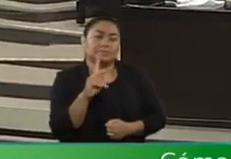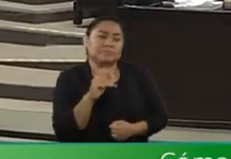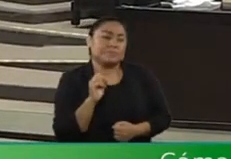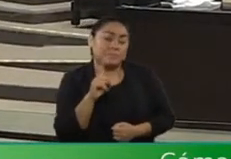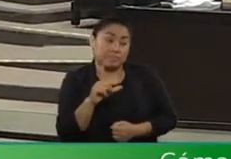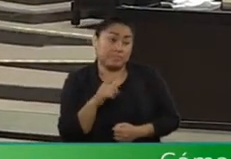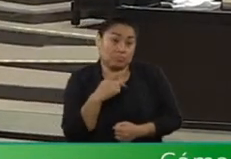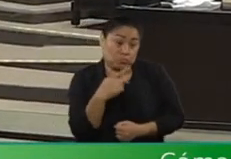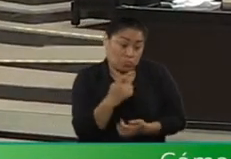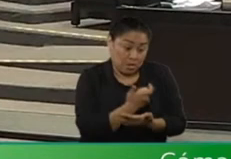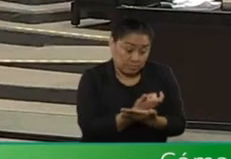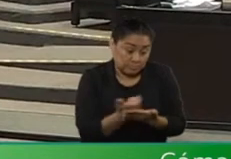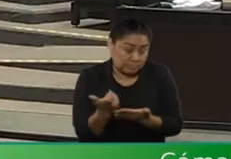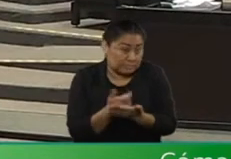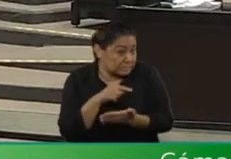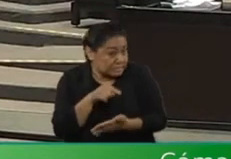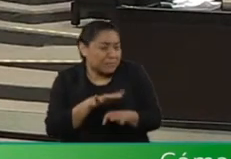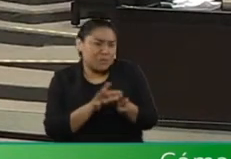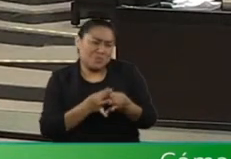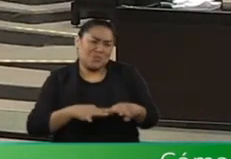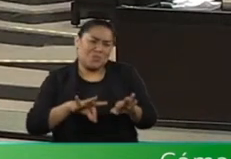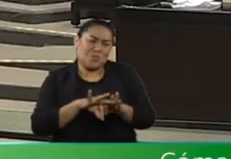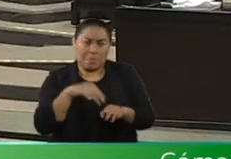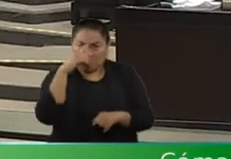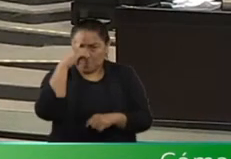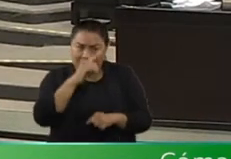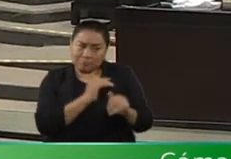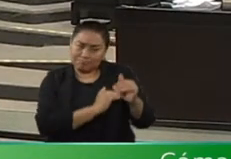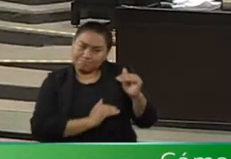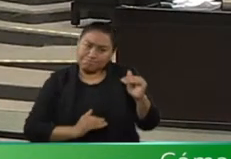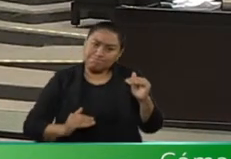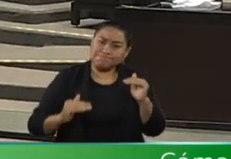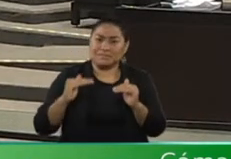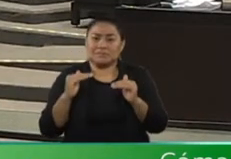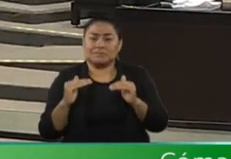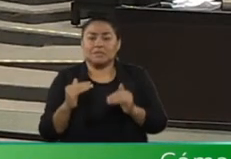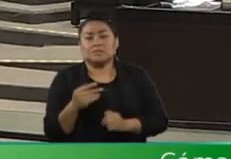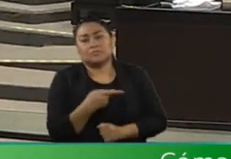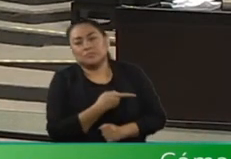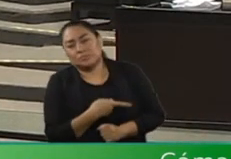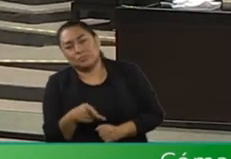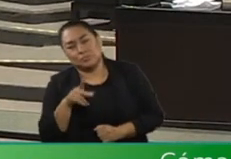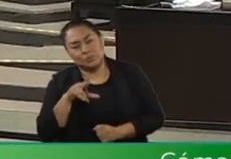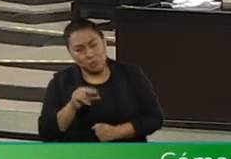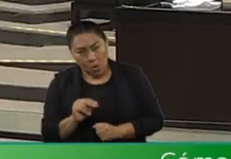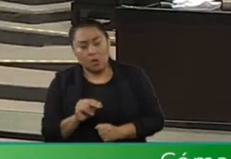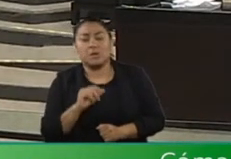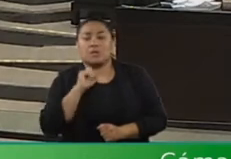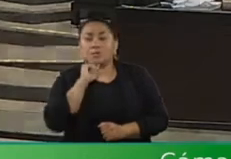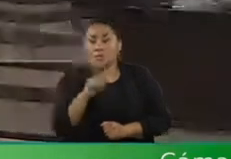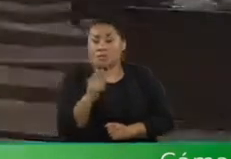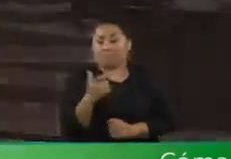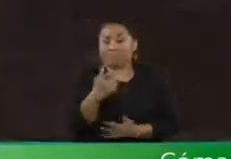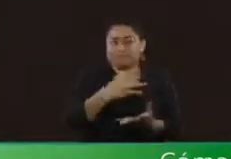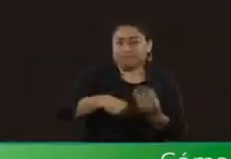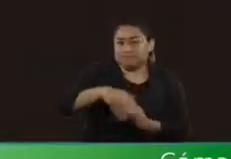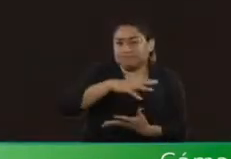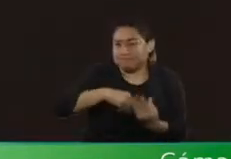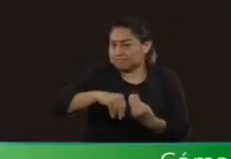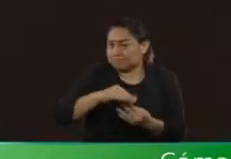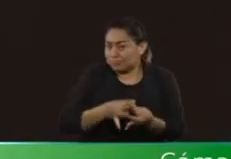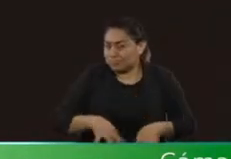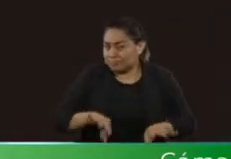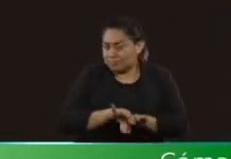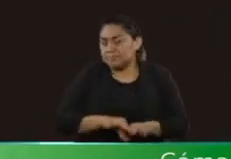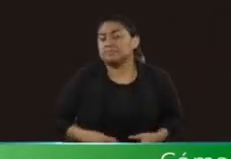es una herramienta para aumentar la igualdad, disminuir la pobreza y revitalizar la economía. En la bancada de